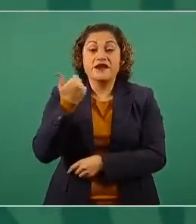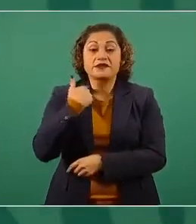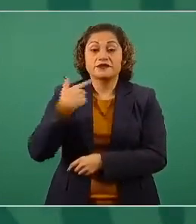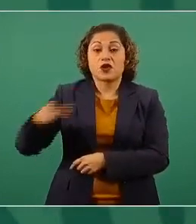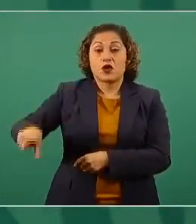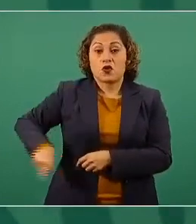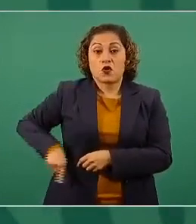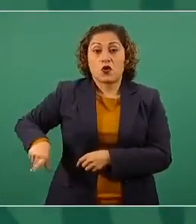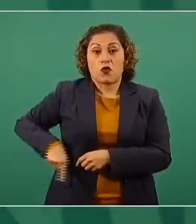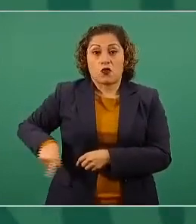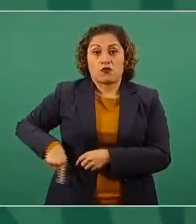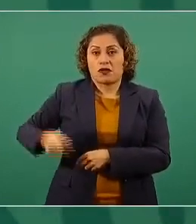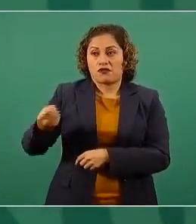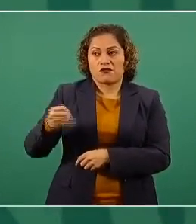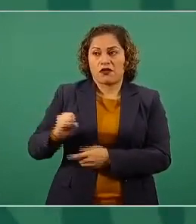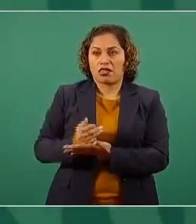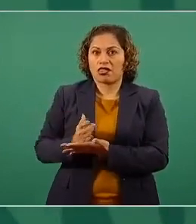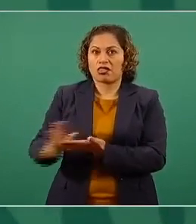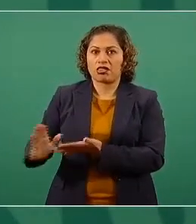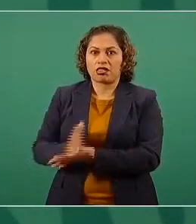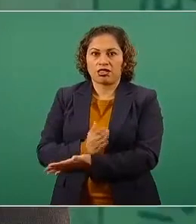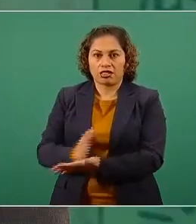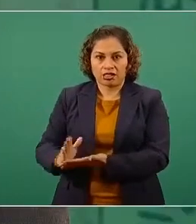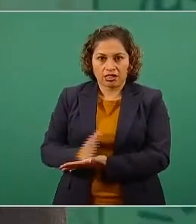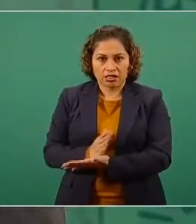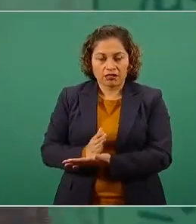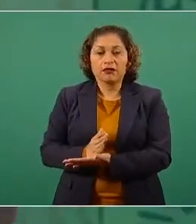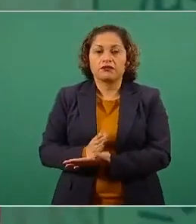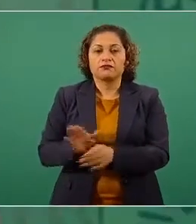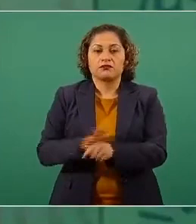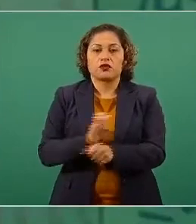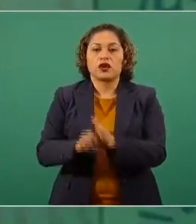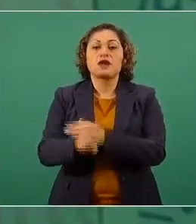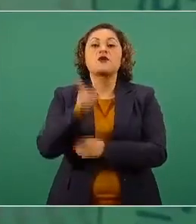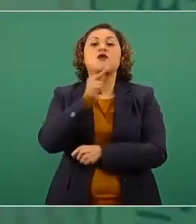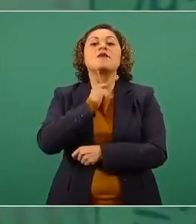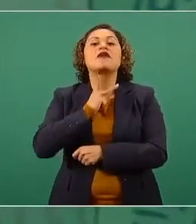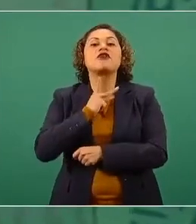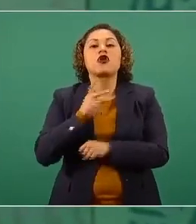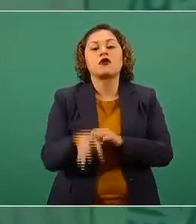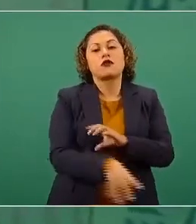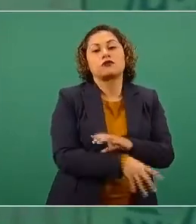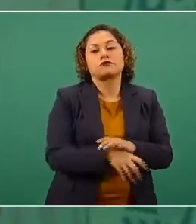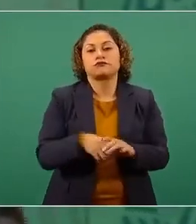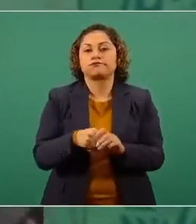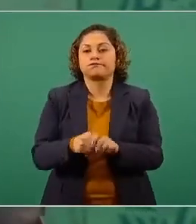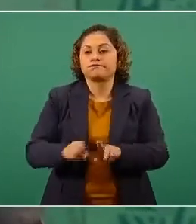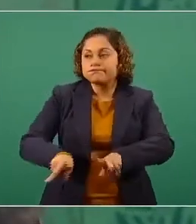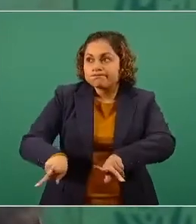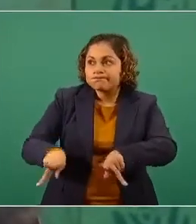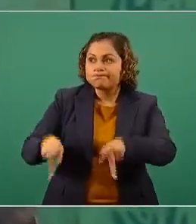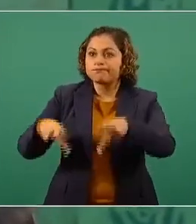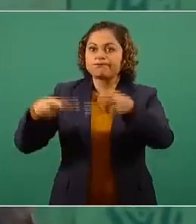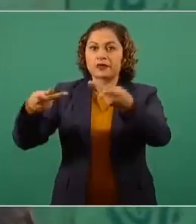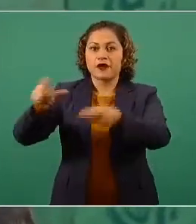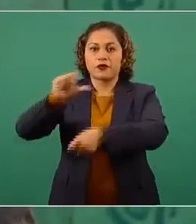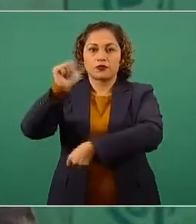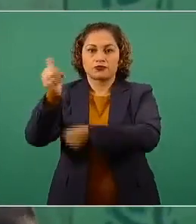con la extracción del crudo para venderlo al extranjero.